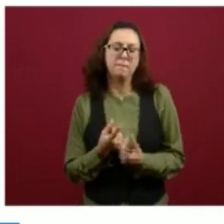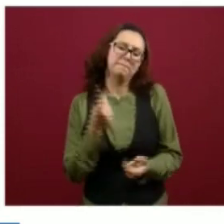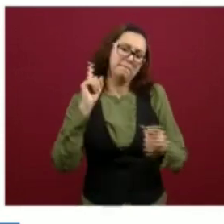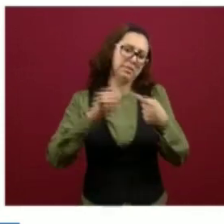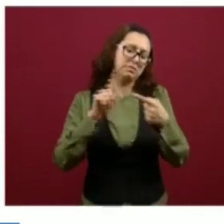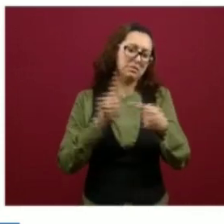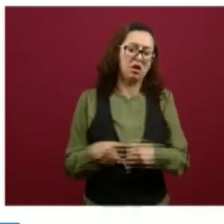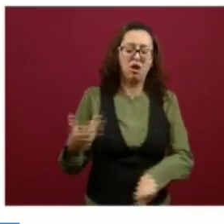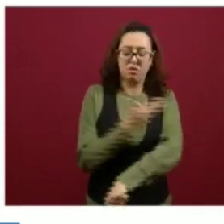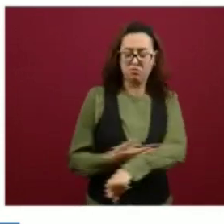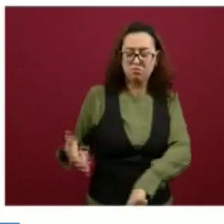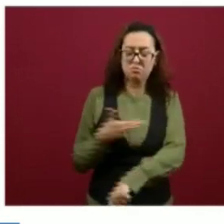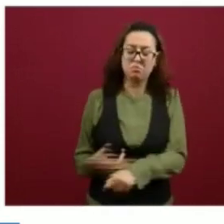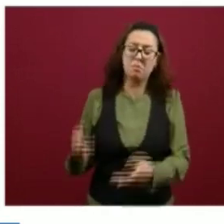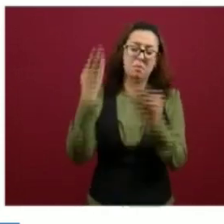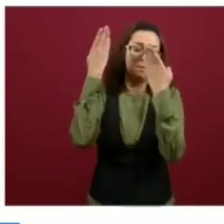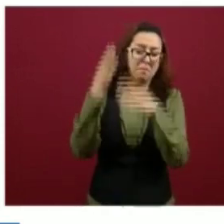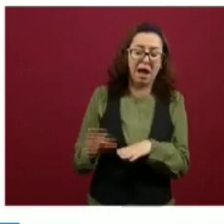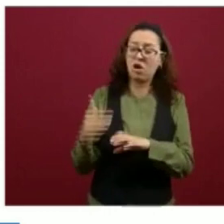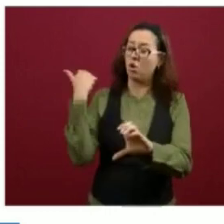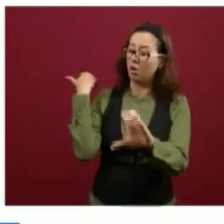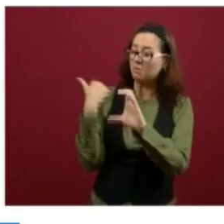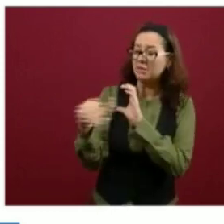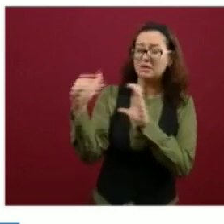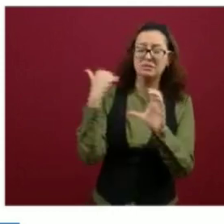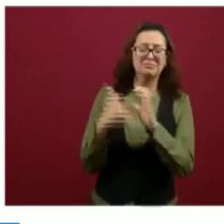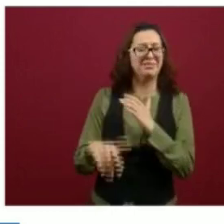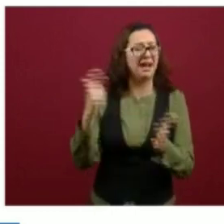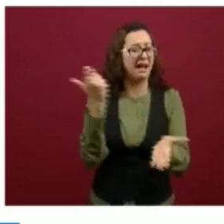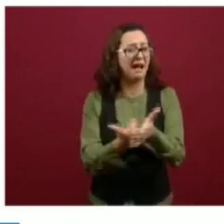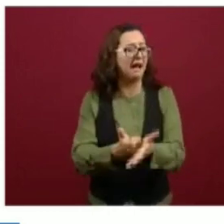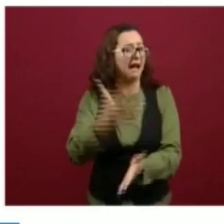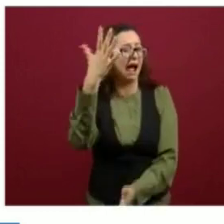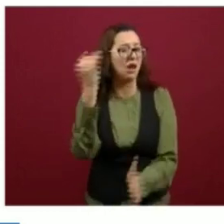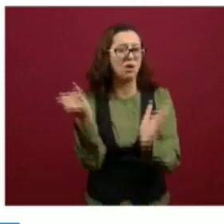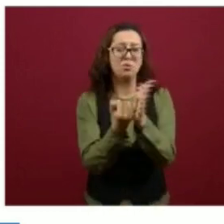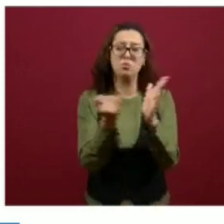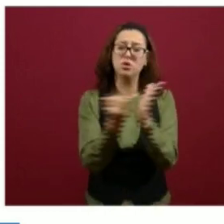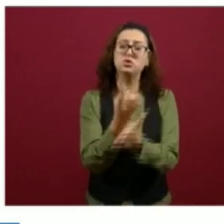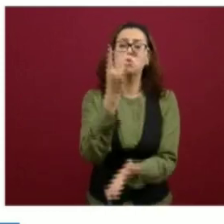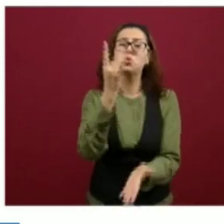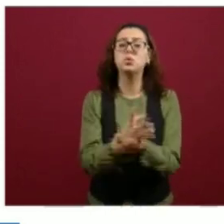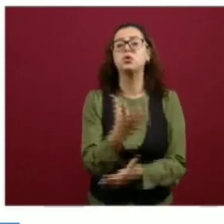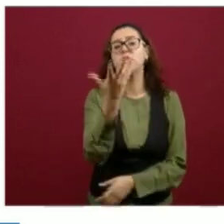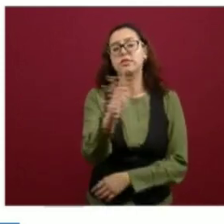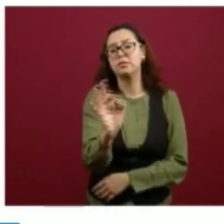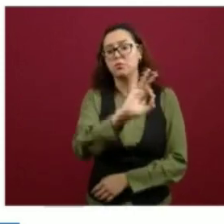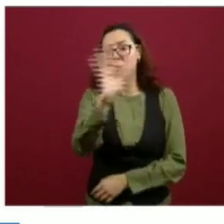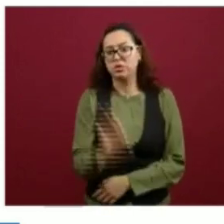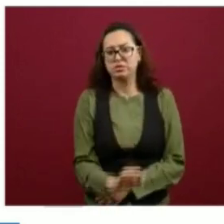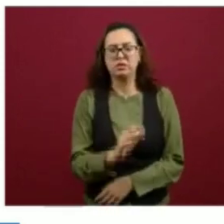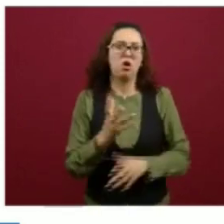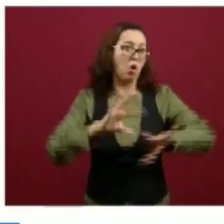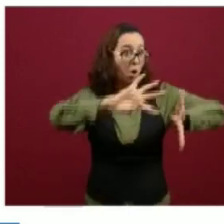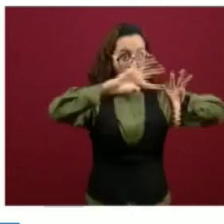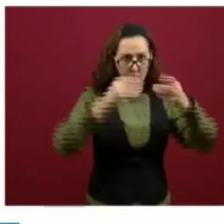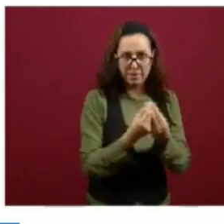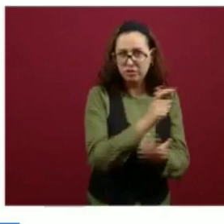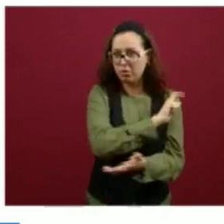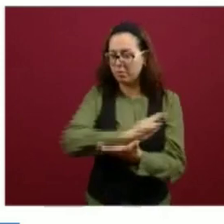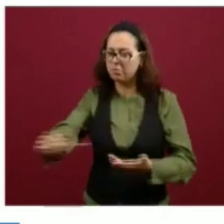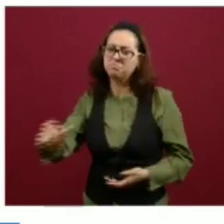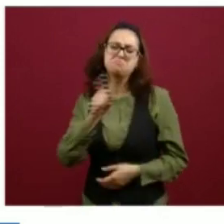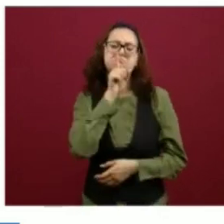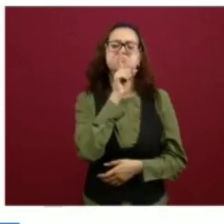transacción. Les está costando carísimo mandar su dinero y solamente mandan el 10%, No es que manden el total de sus ingresos, no es